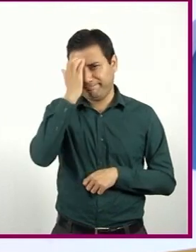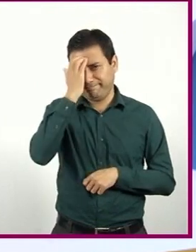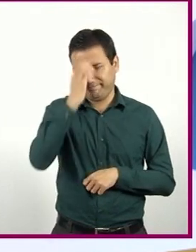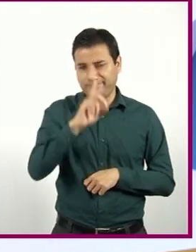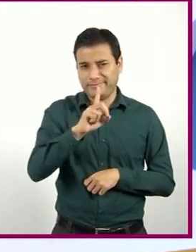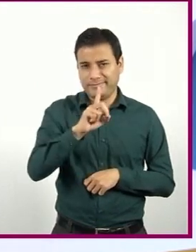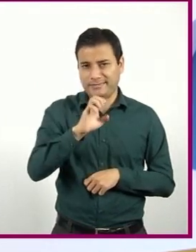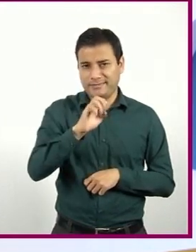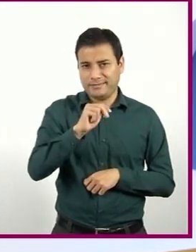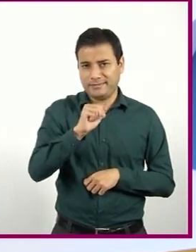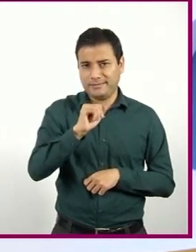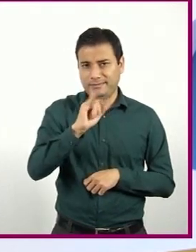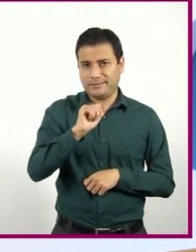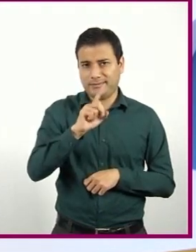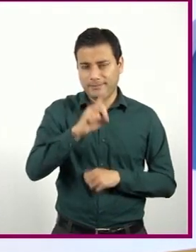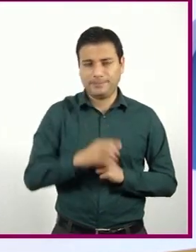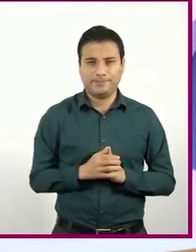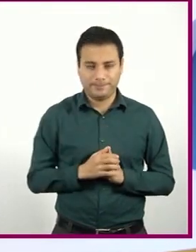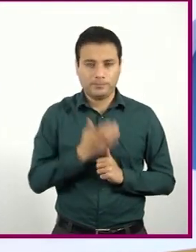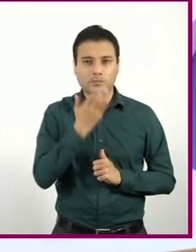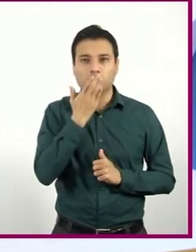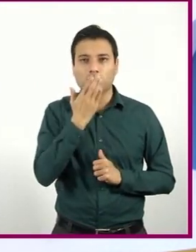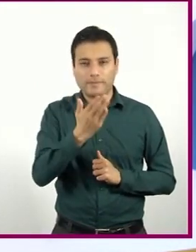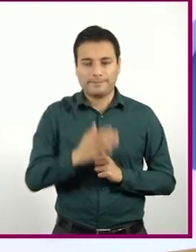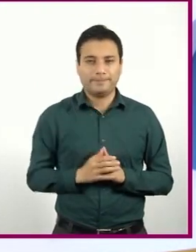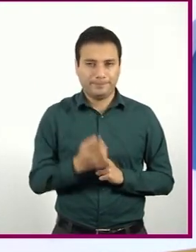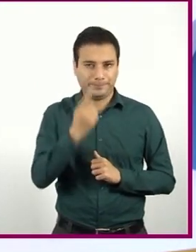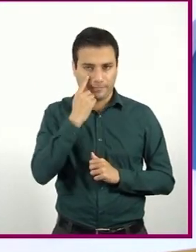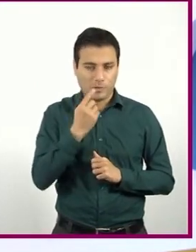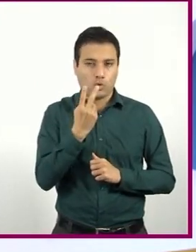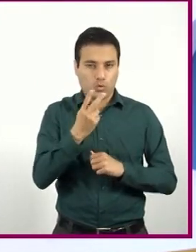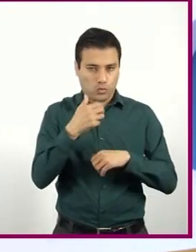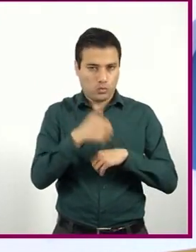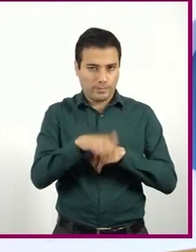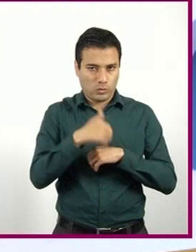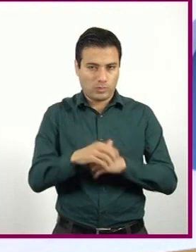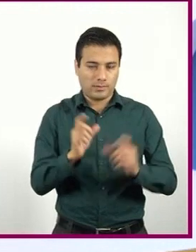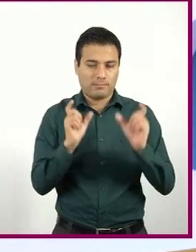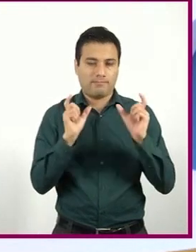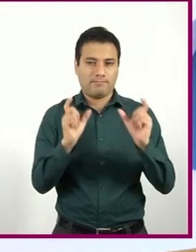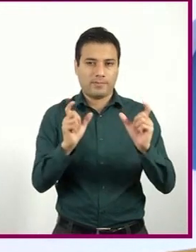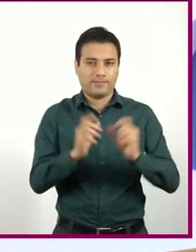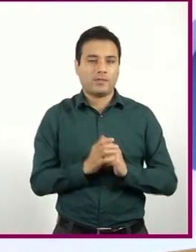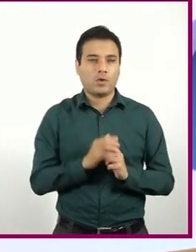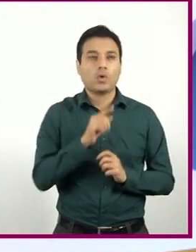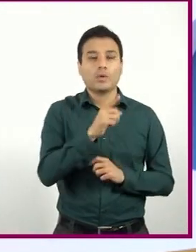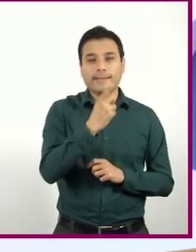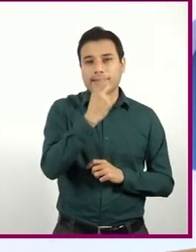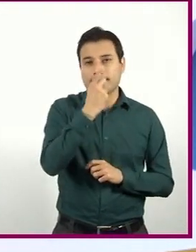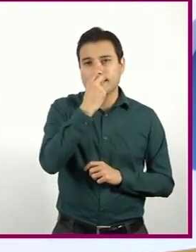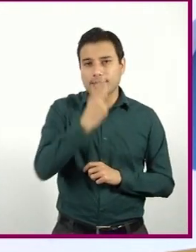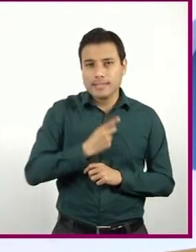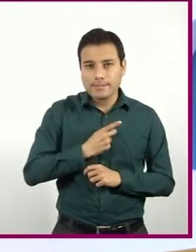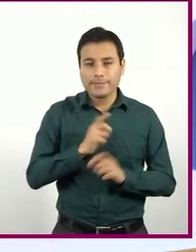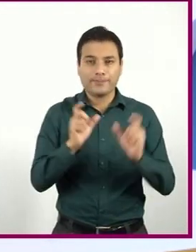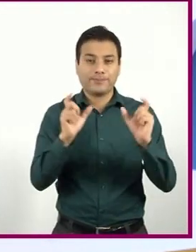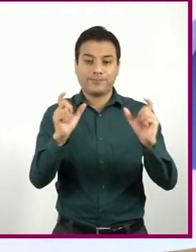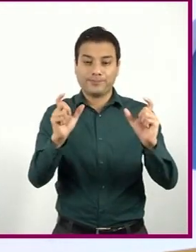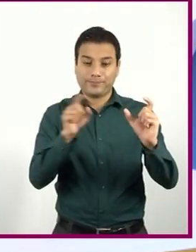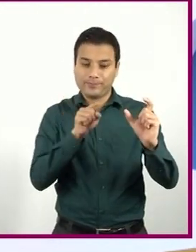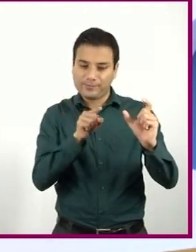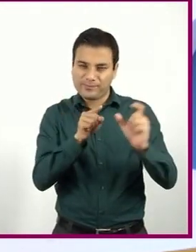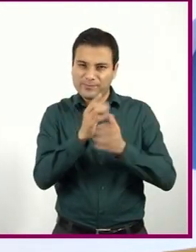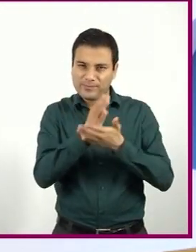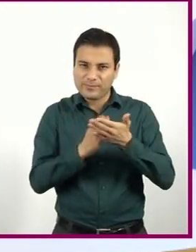números. Muy bien, voy a decirte dos pares de números y tú tendrás que decirme algún número que se encuentre